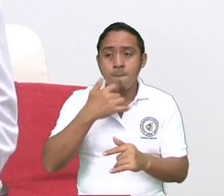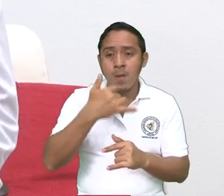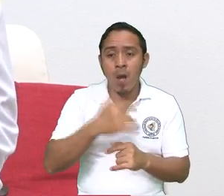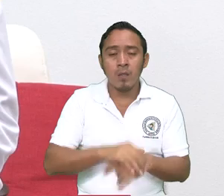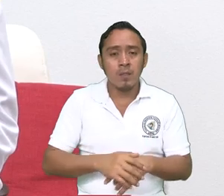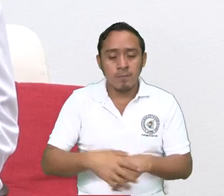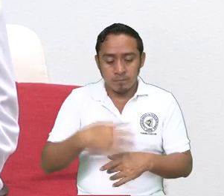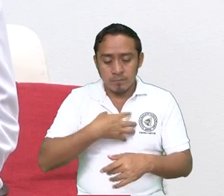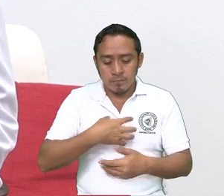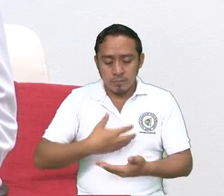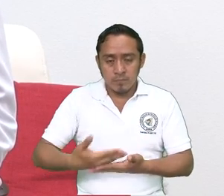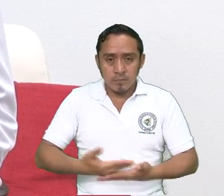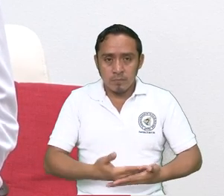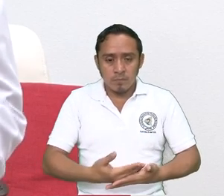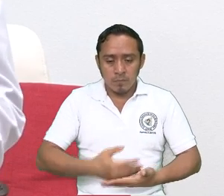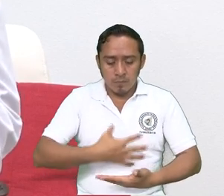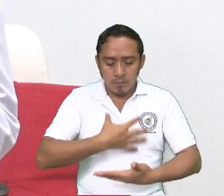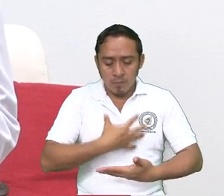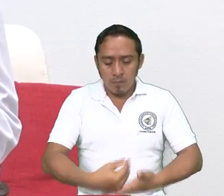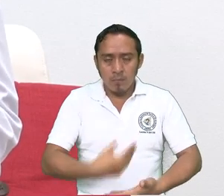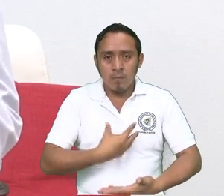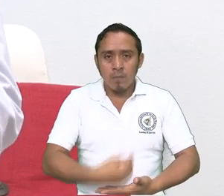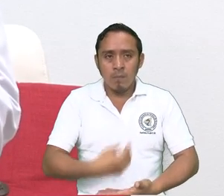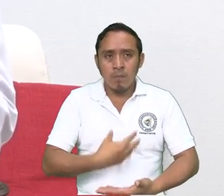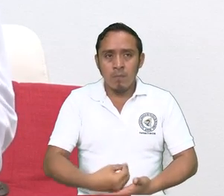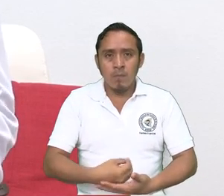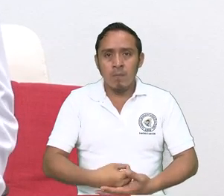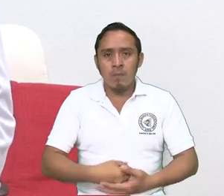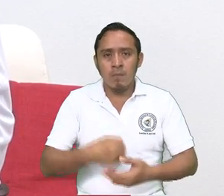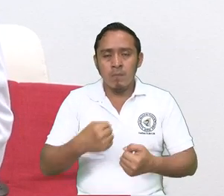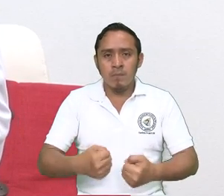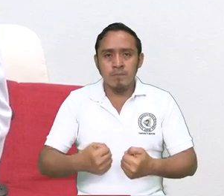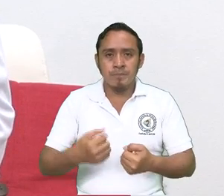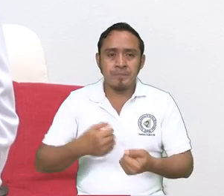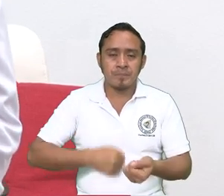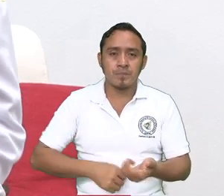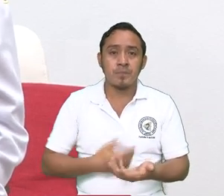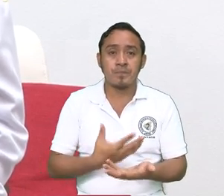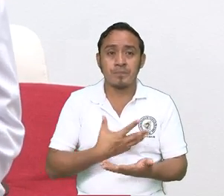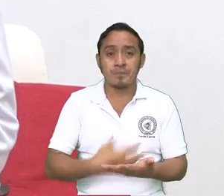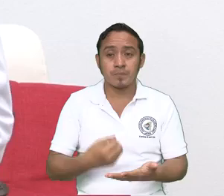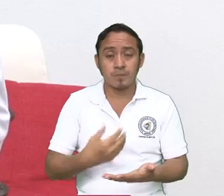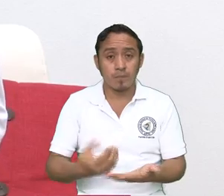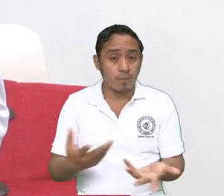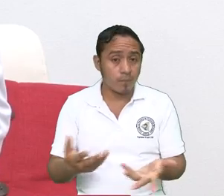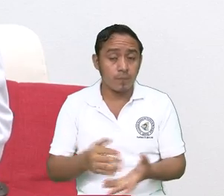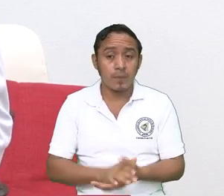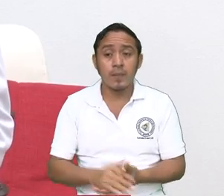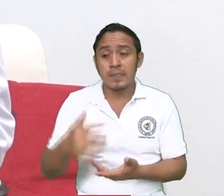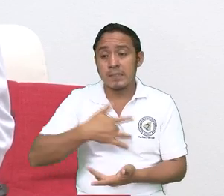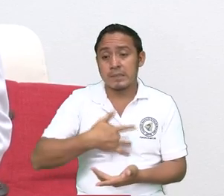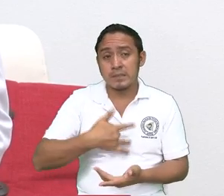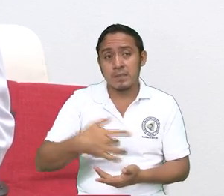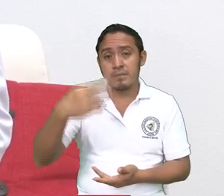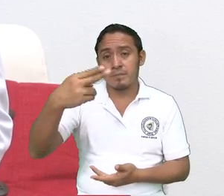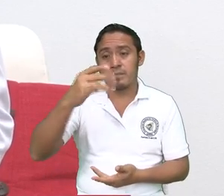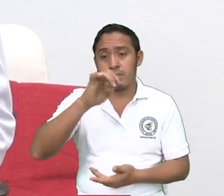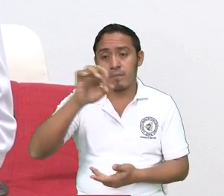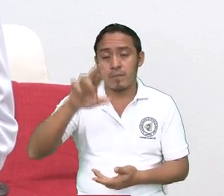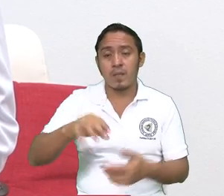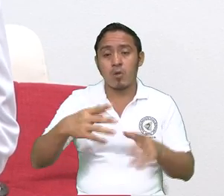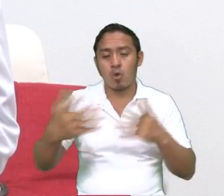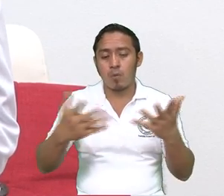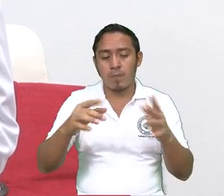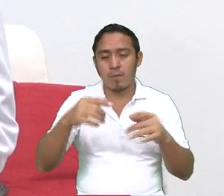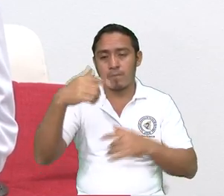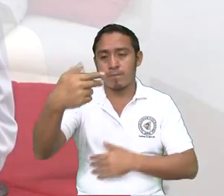porque el bebé está necesitando un aporte nutricional de relevancia puede en este caso por la hemoglobina